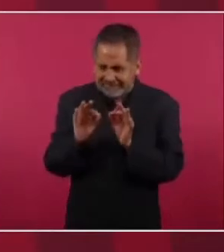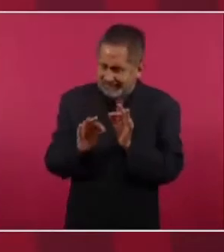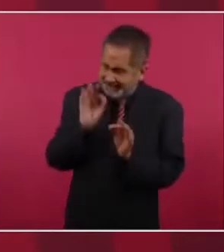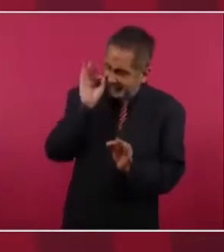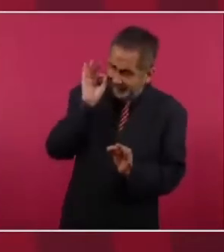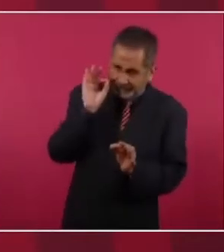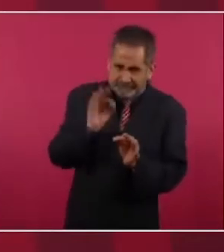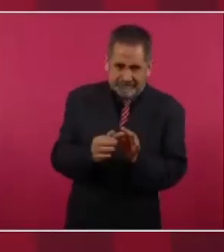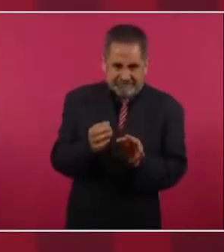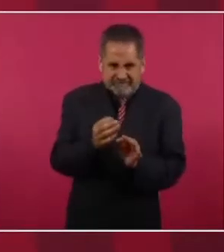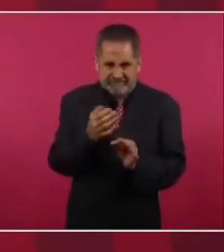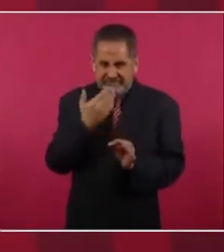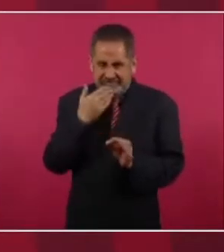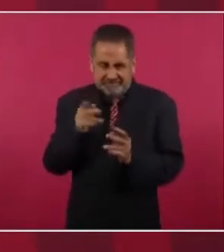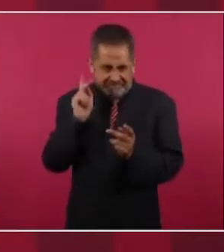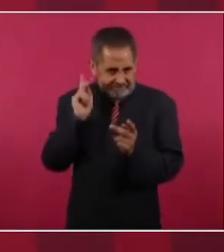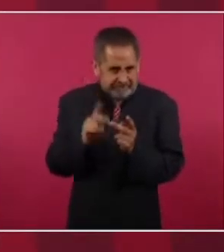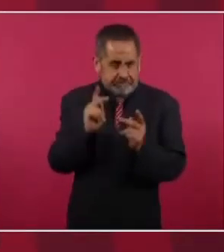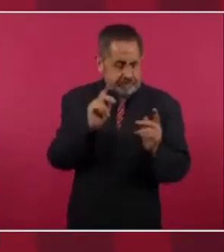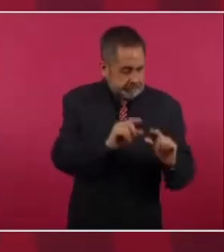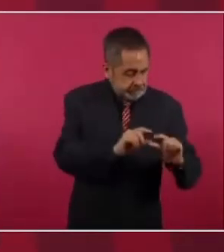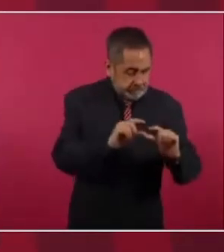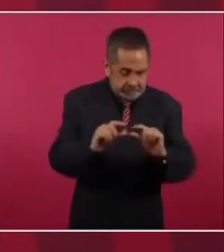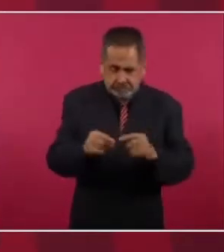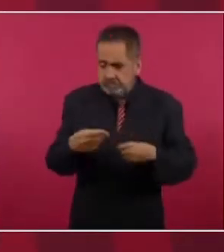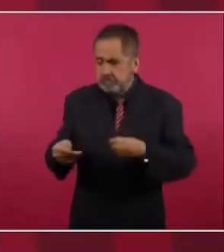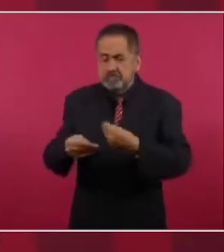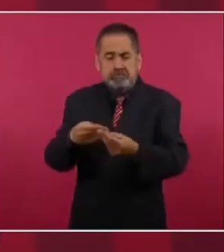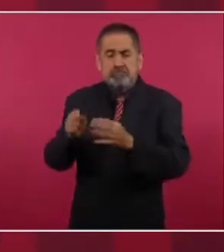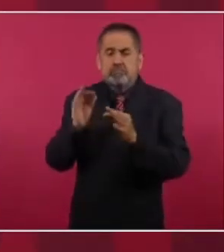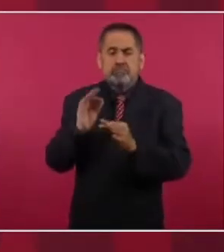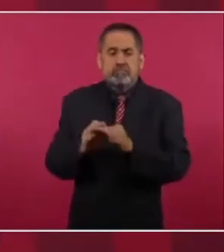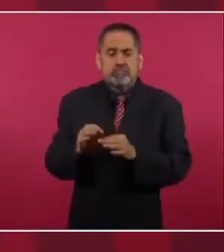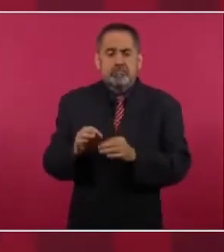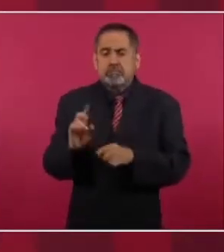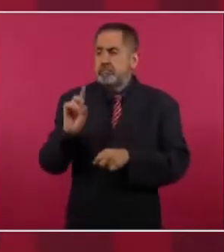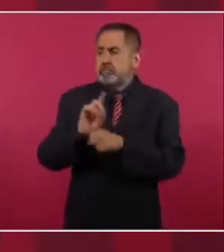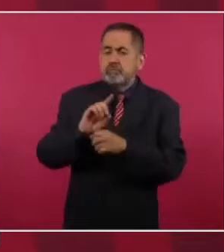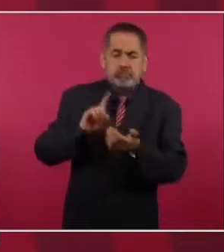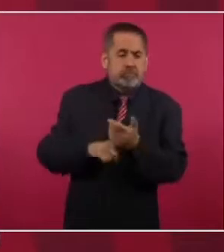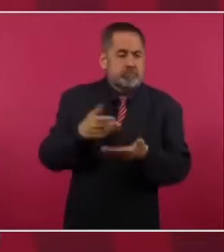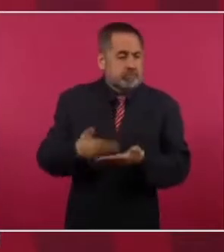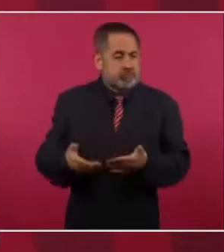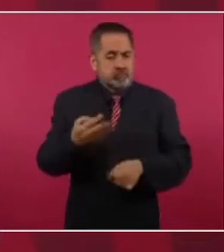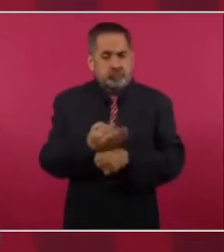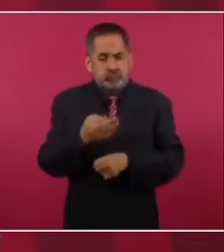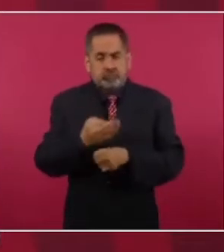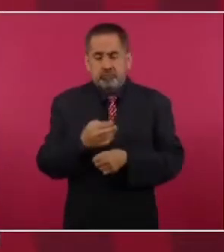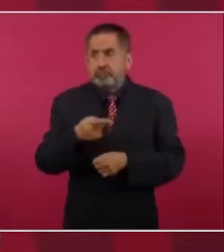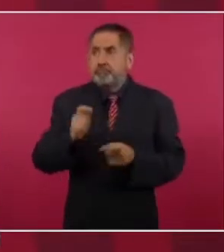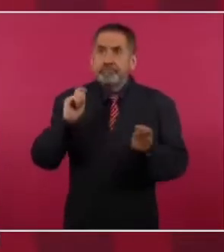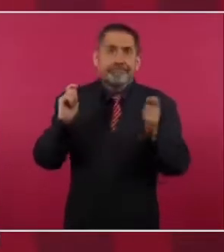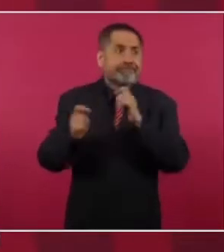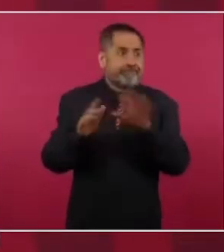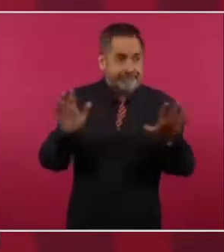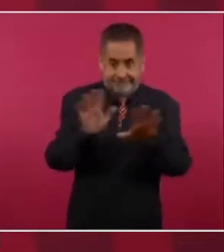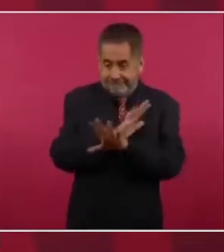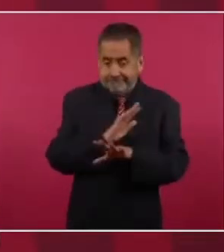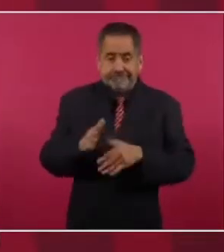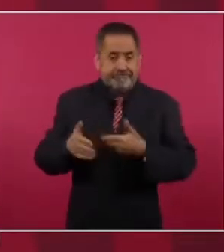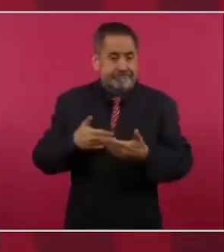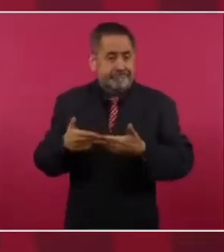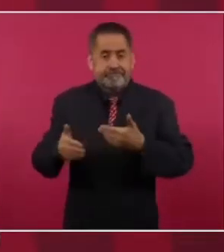muy eficientes y desde luego que son en el momento actual uno de los grandes cambios que estamos